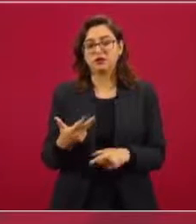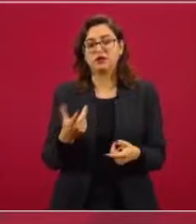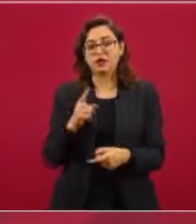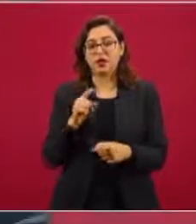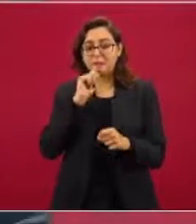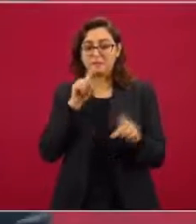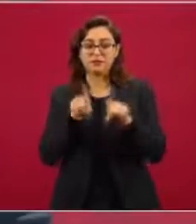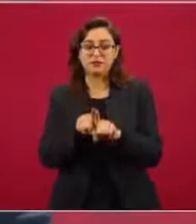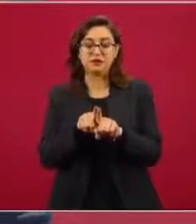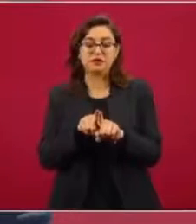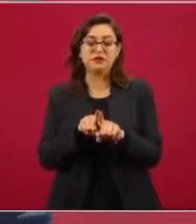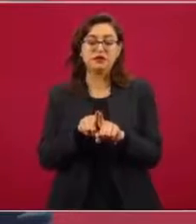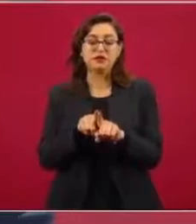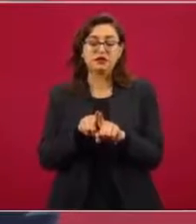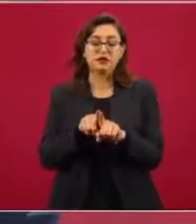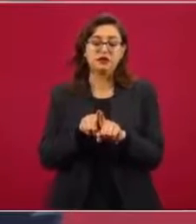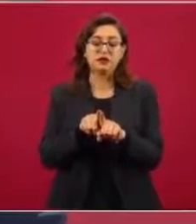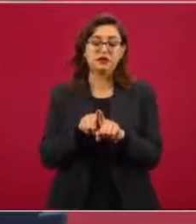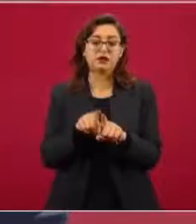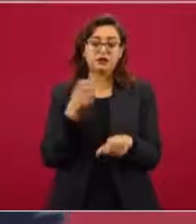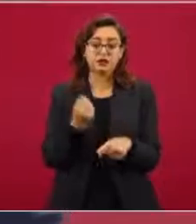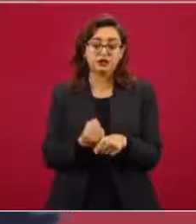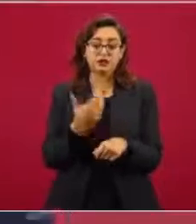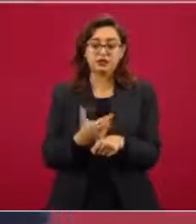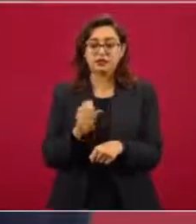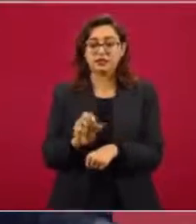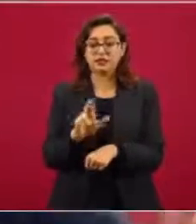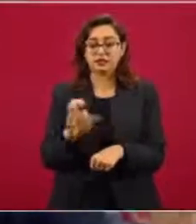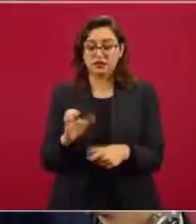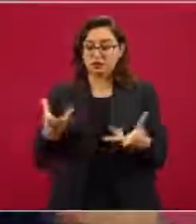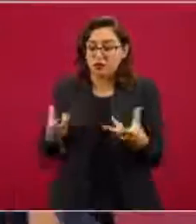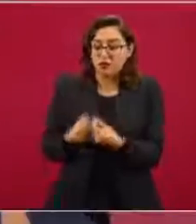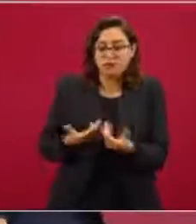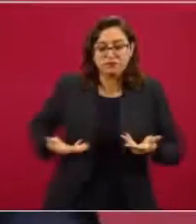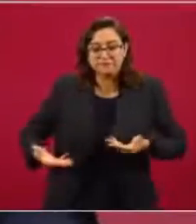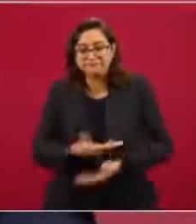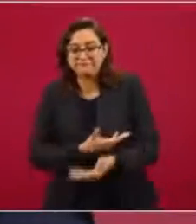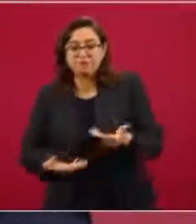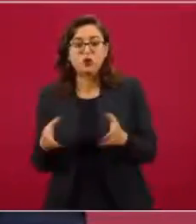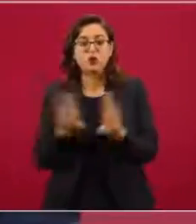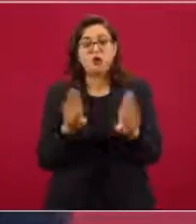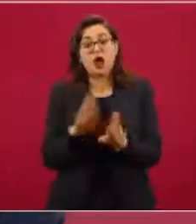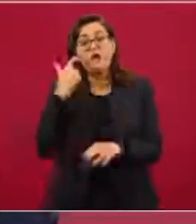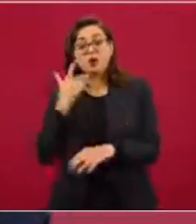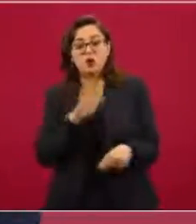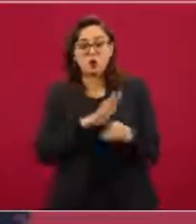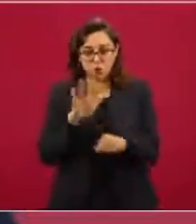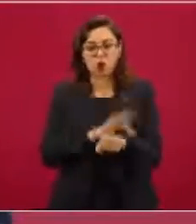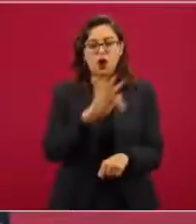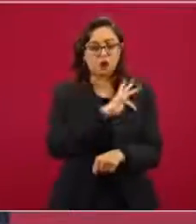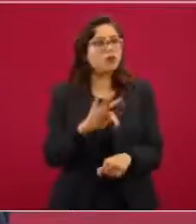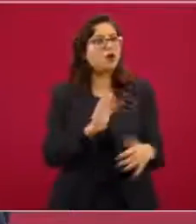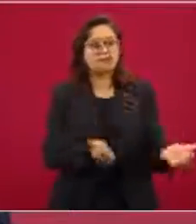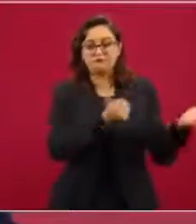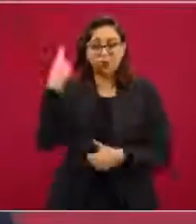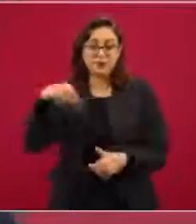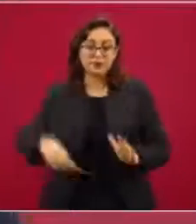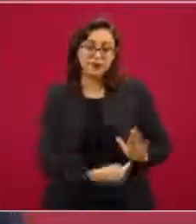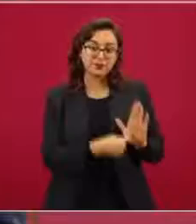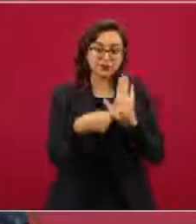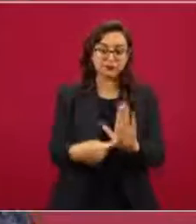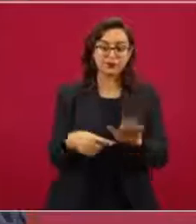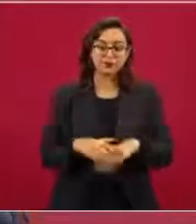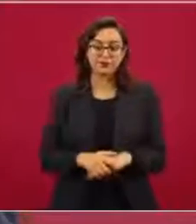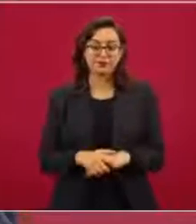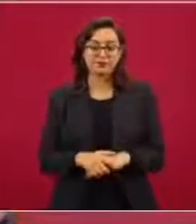junto con el Instituto Nacional de Antropología y con la Secretaría de Relaciones Exteriores, para ver qué podemos traer para exhibir